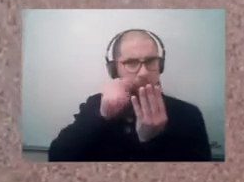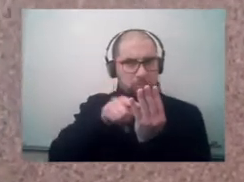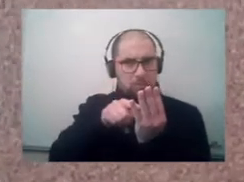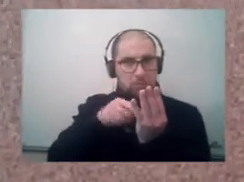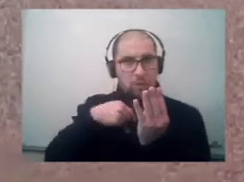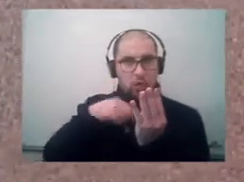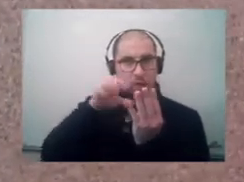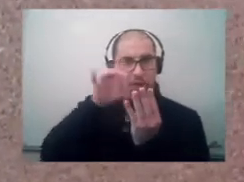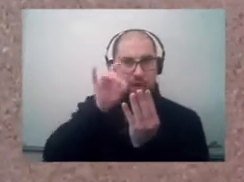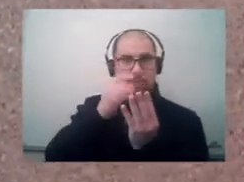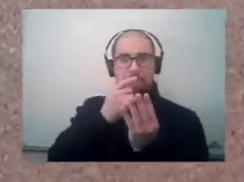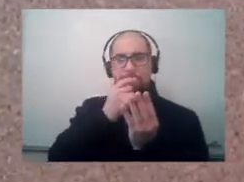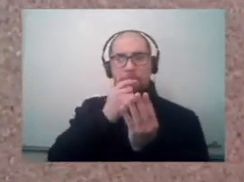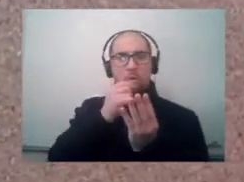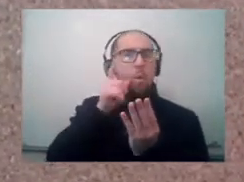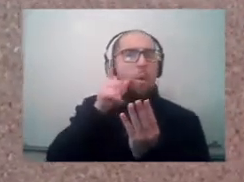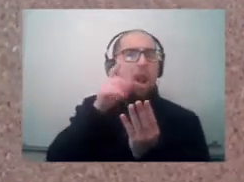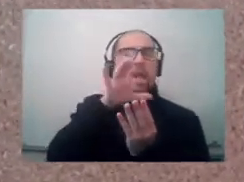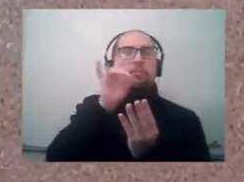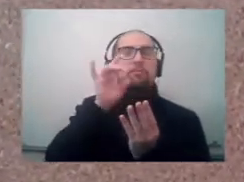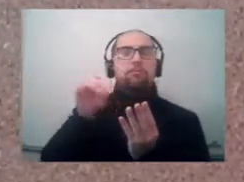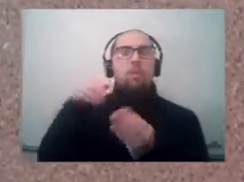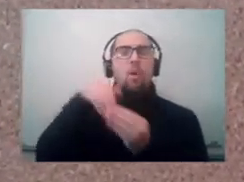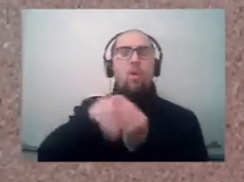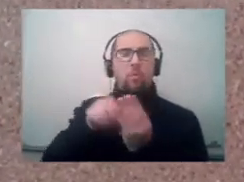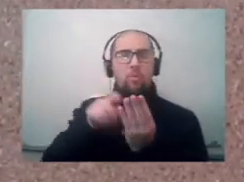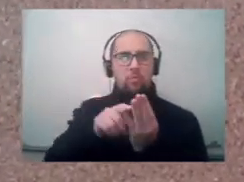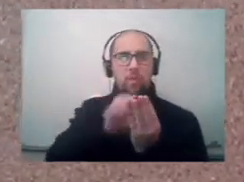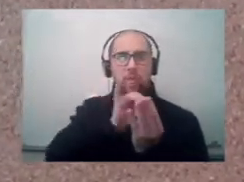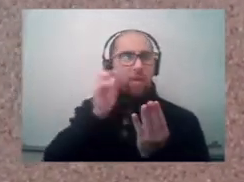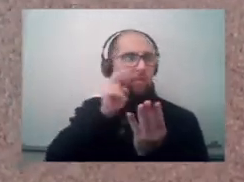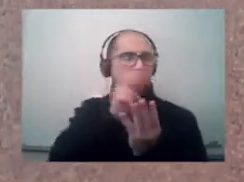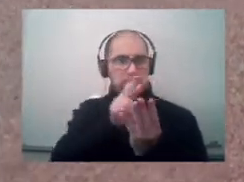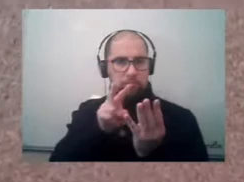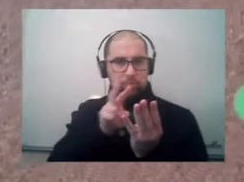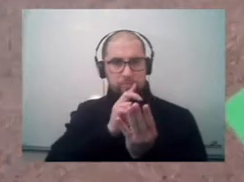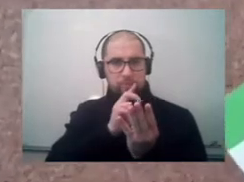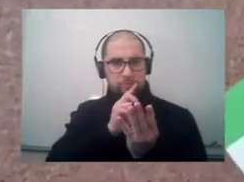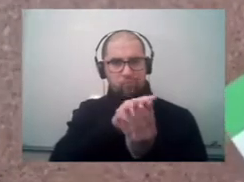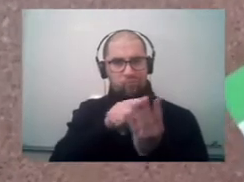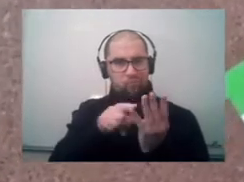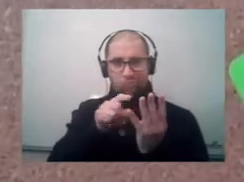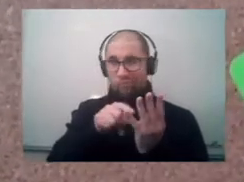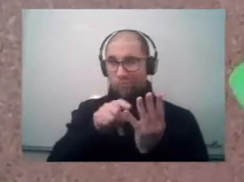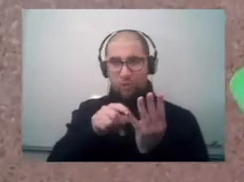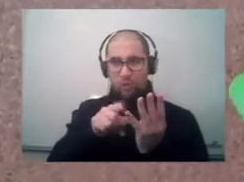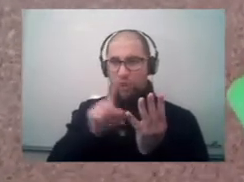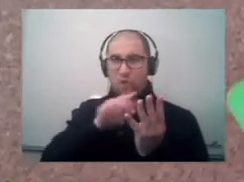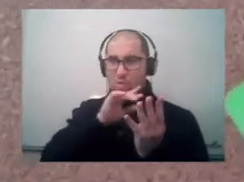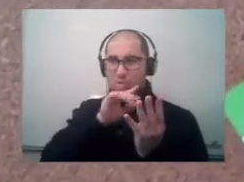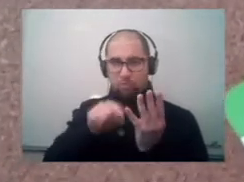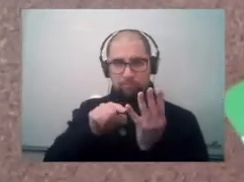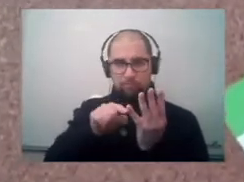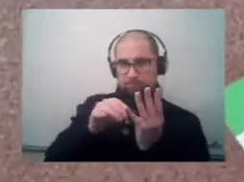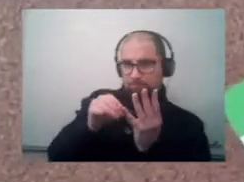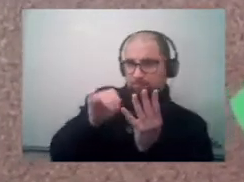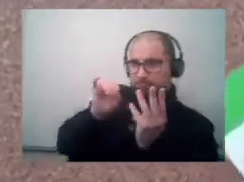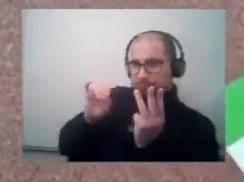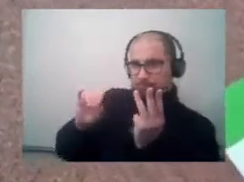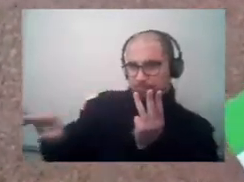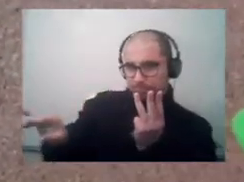seleccionar la historieta que va a coleccionar luego todos los participantes realizarán una de las cartas que no van a usar hacia la derecha